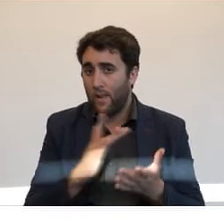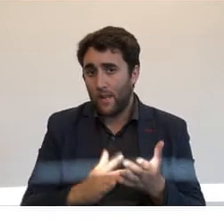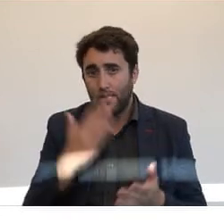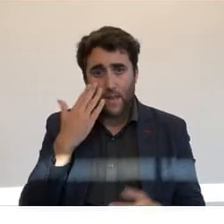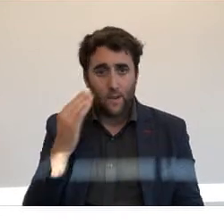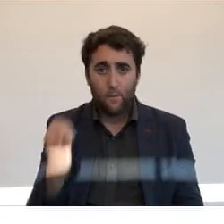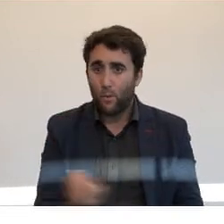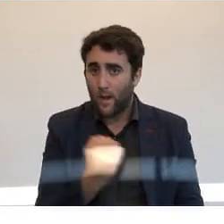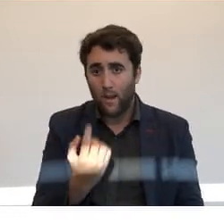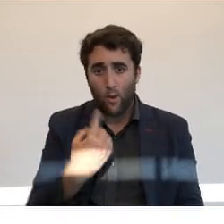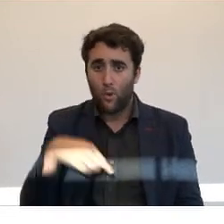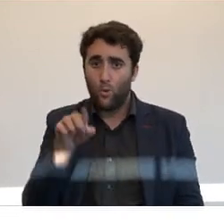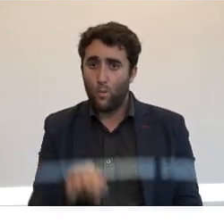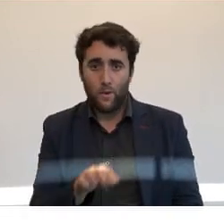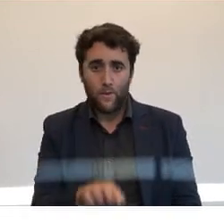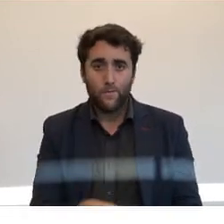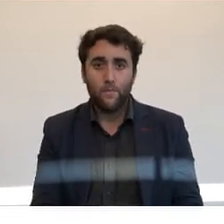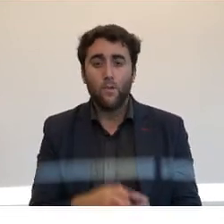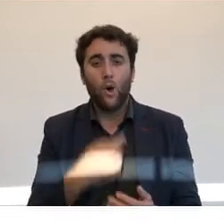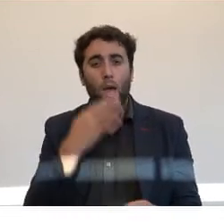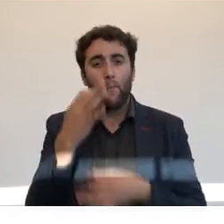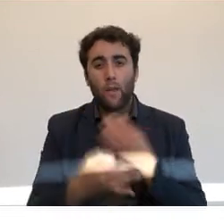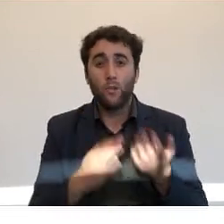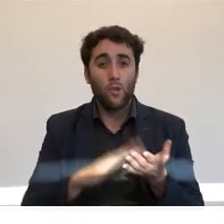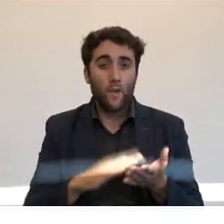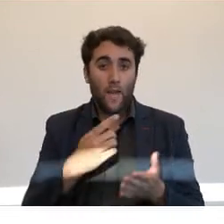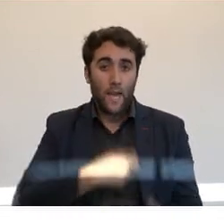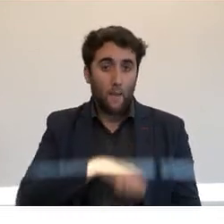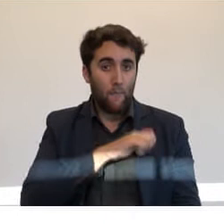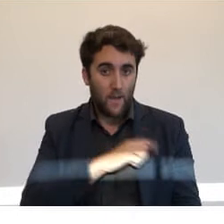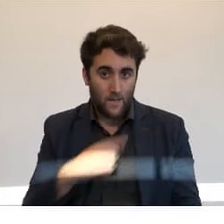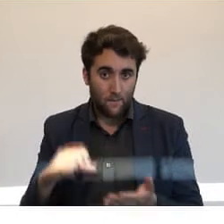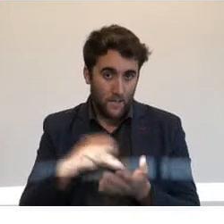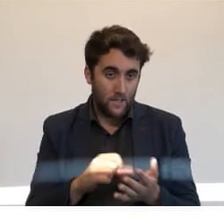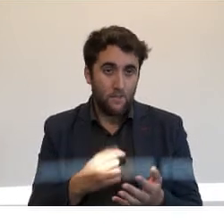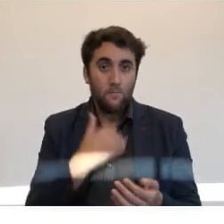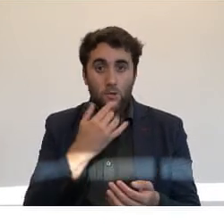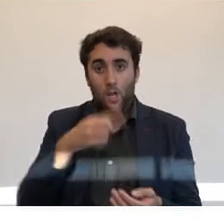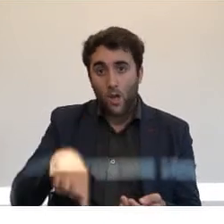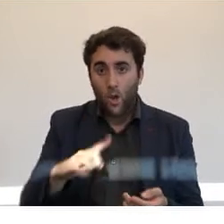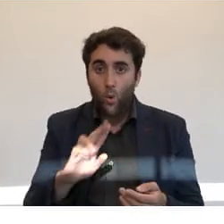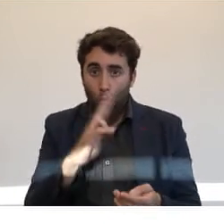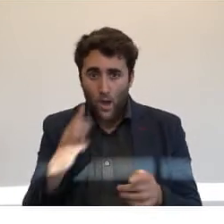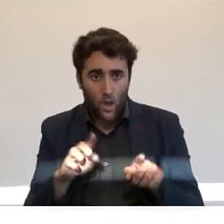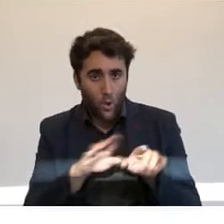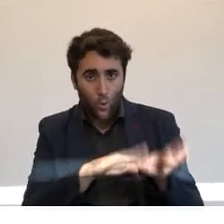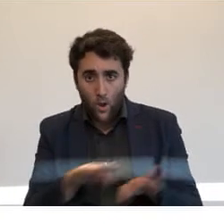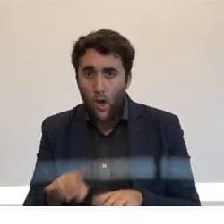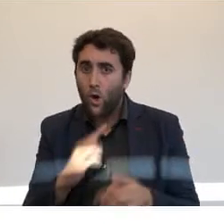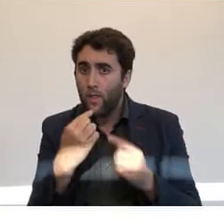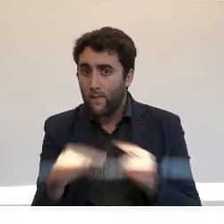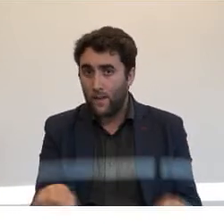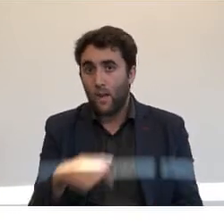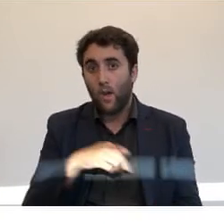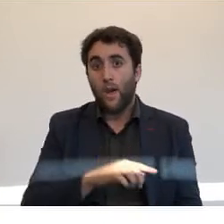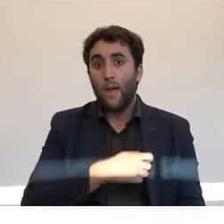rol protagónico. Les explico datos de España, no sé si son datos compartidos por Uruguay. En España, 1 de